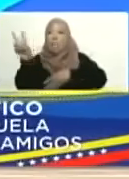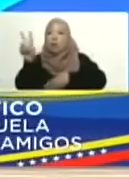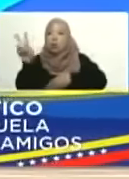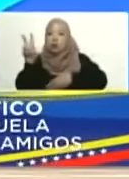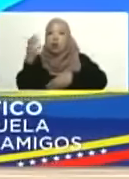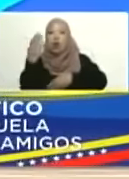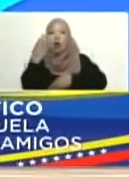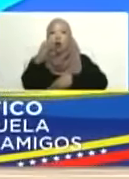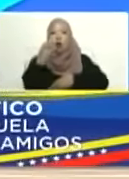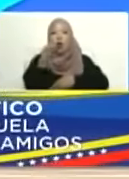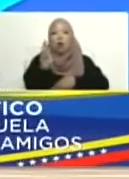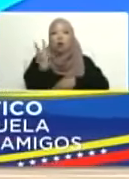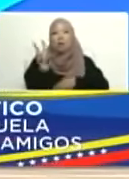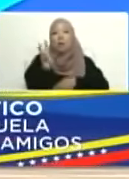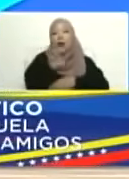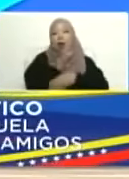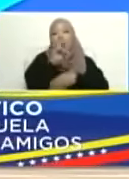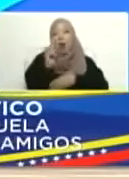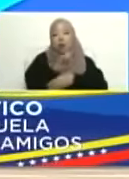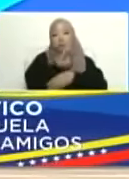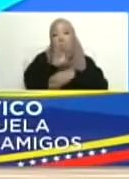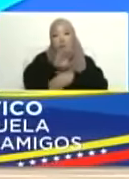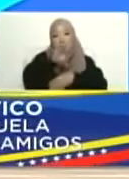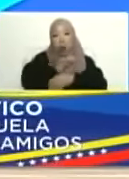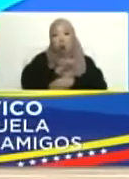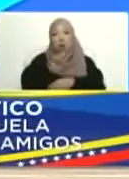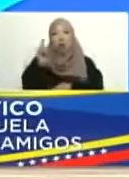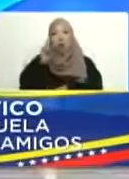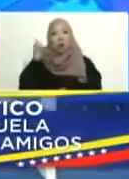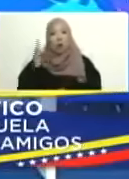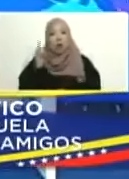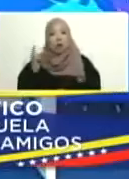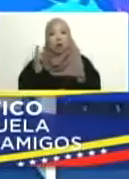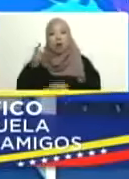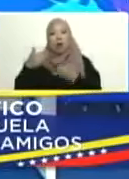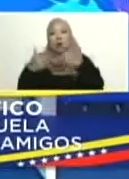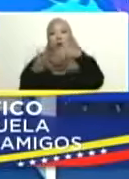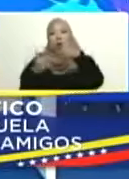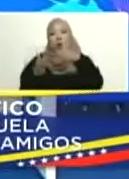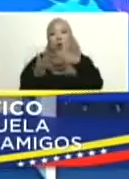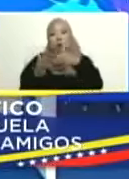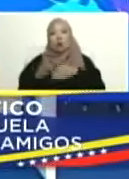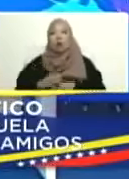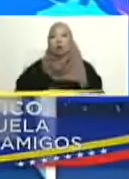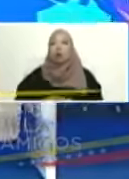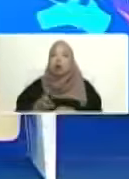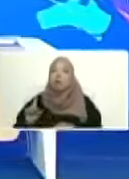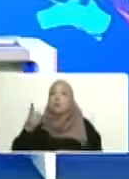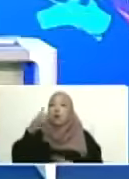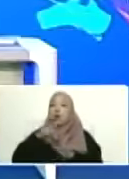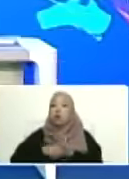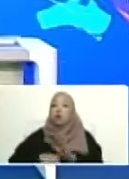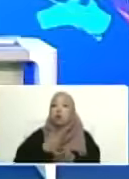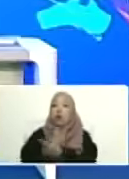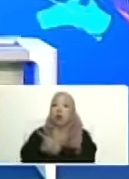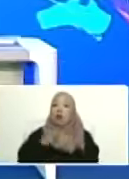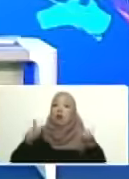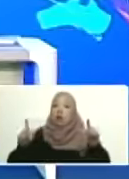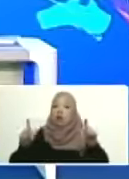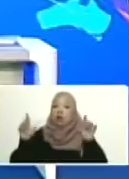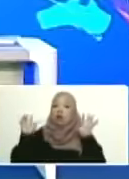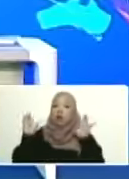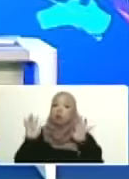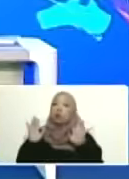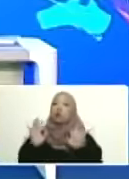de la tierra. El primero en ser despojado son los oficiales y soldados del Ejército Libertador,